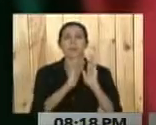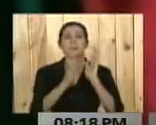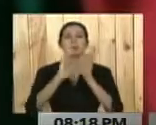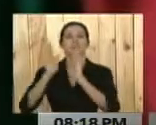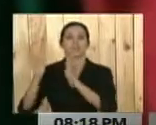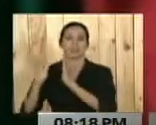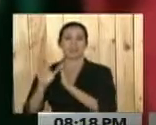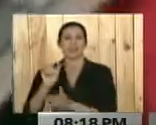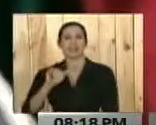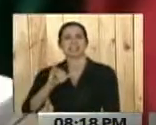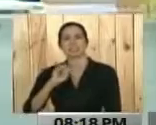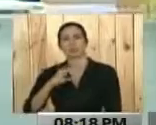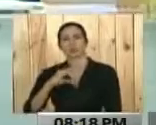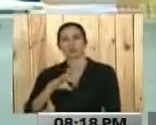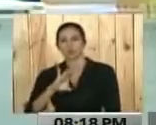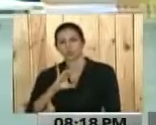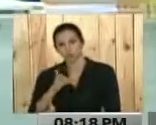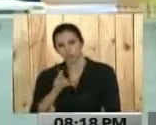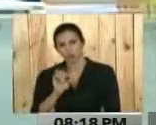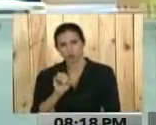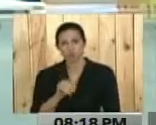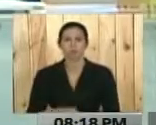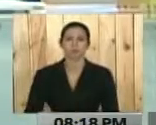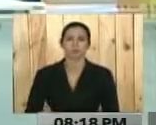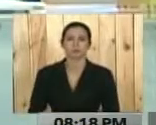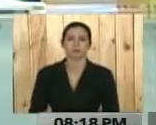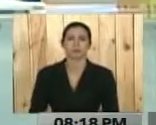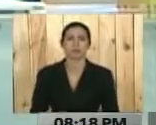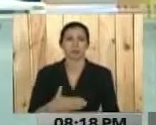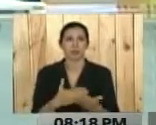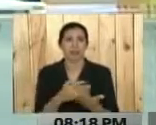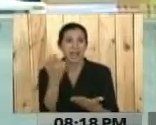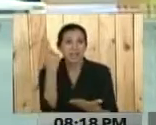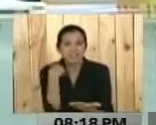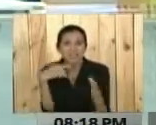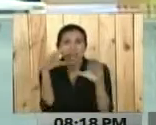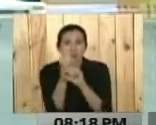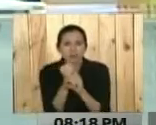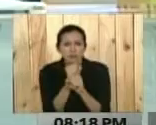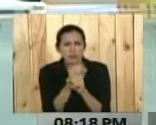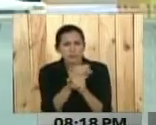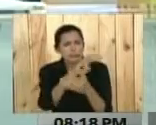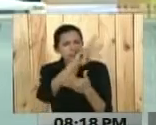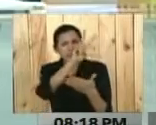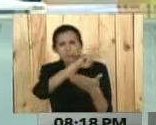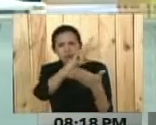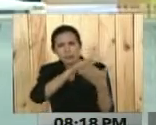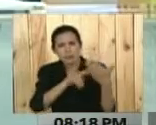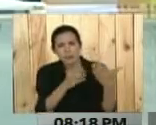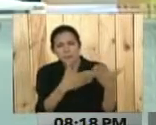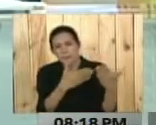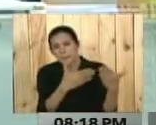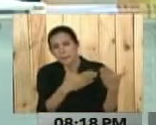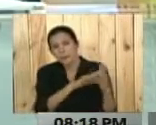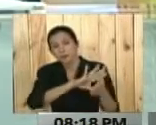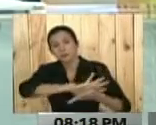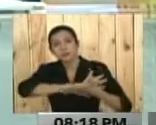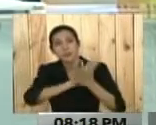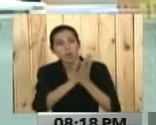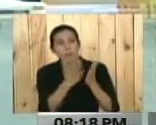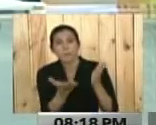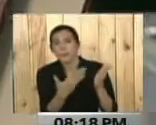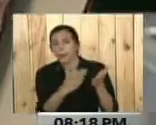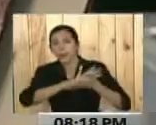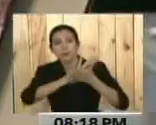Ayacucho. Y este libro me lo tragué anoche, completo, de José Luciano Franco,